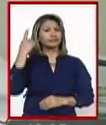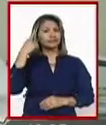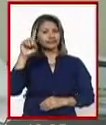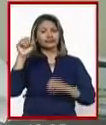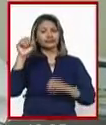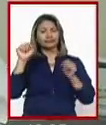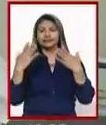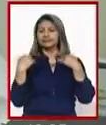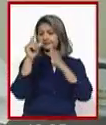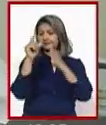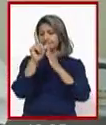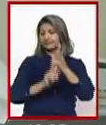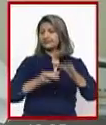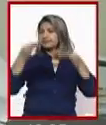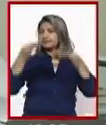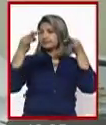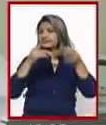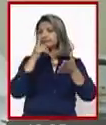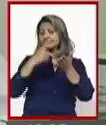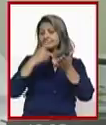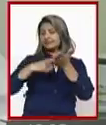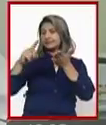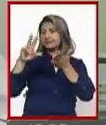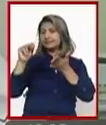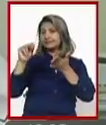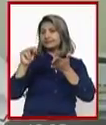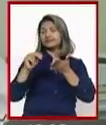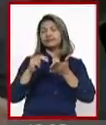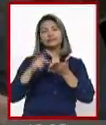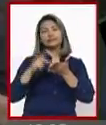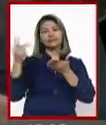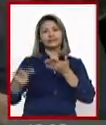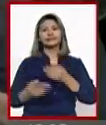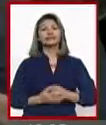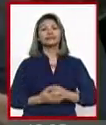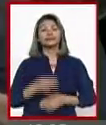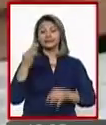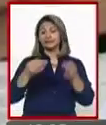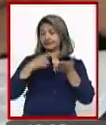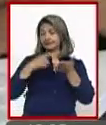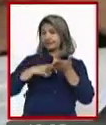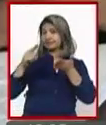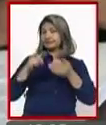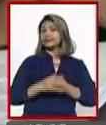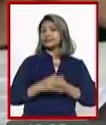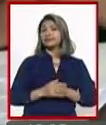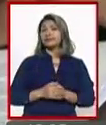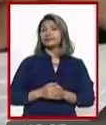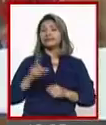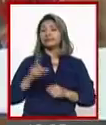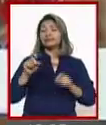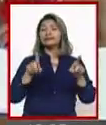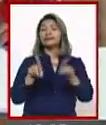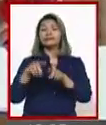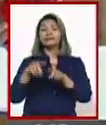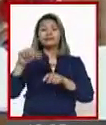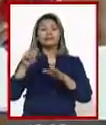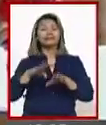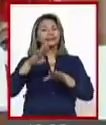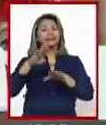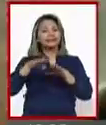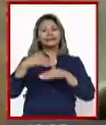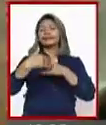ya salgan las listas oficiales quienes aprobaron y quienes no aprobaron. Para los que hayan aprobado el examen, deberán cumplir también otros